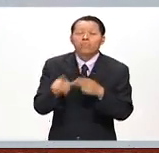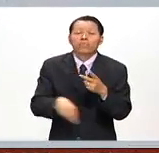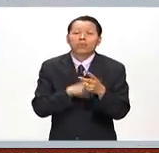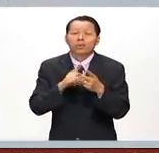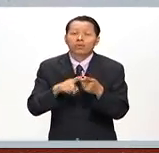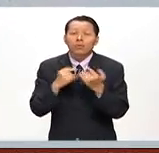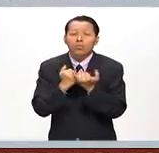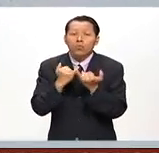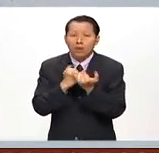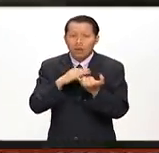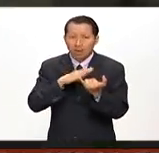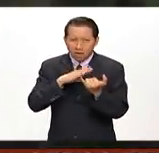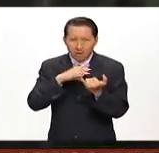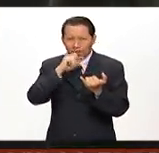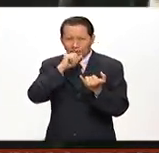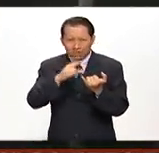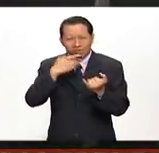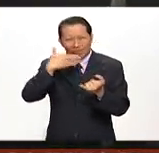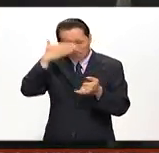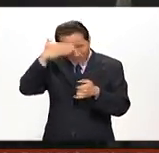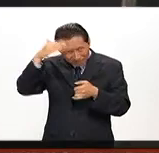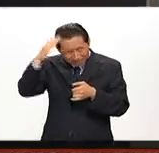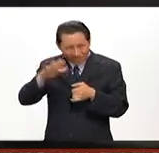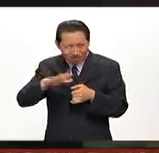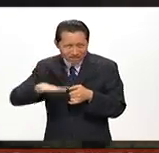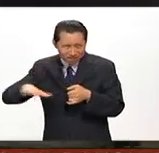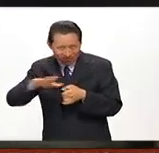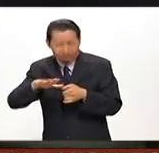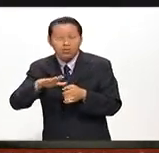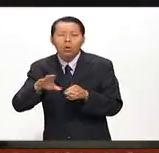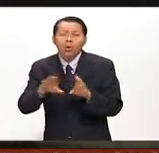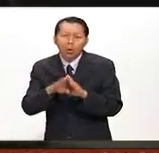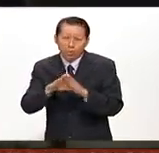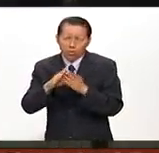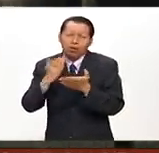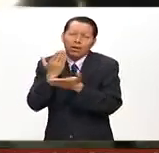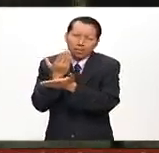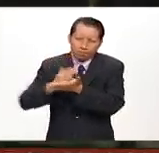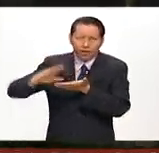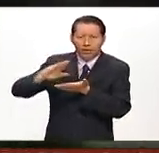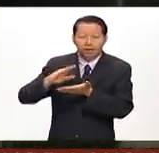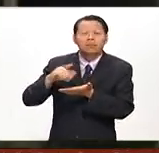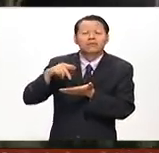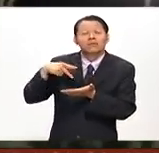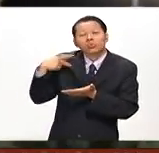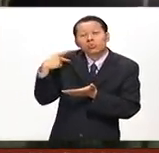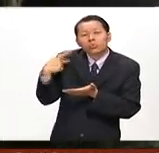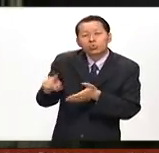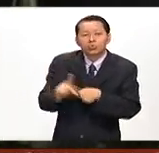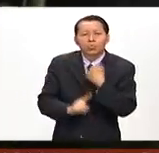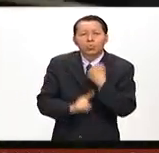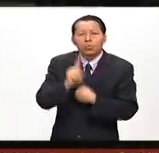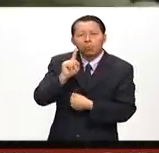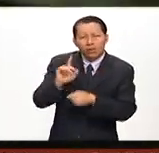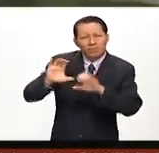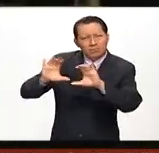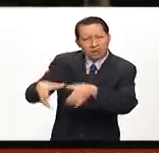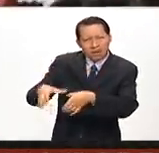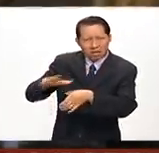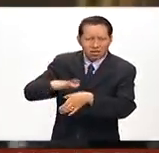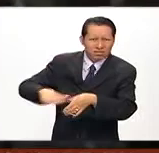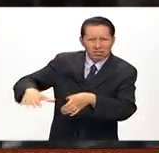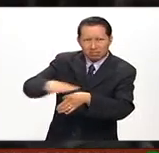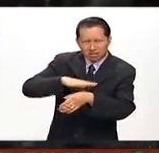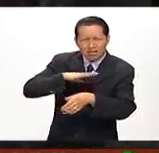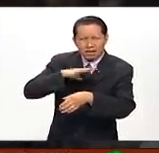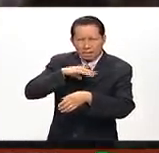del Medio Oriente y deje que sea Medio Oriente quien pueda resolver sus propios conflictos y su